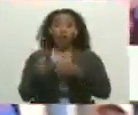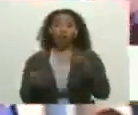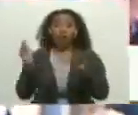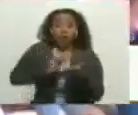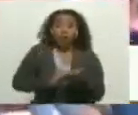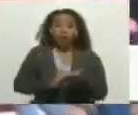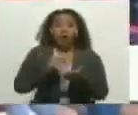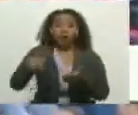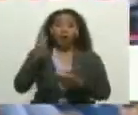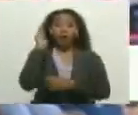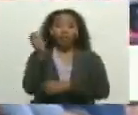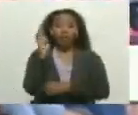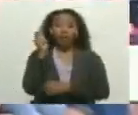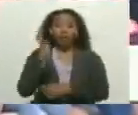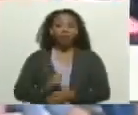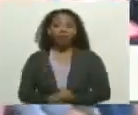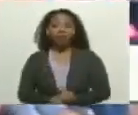esto